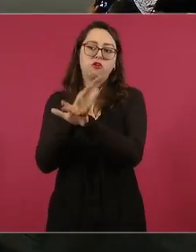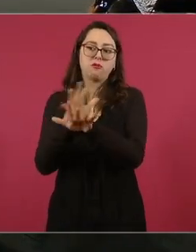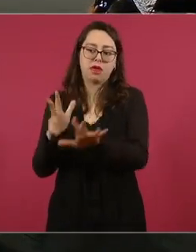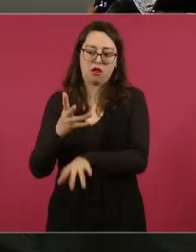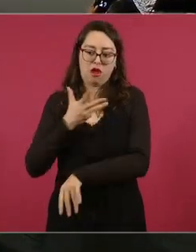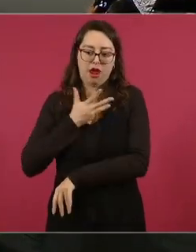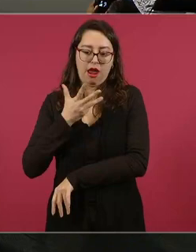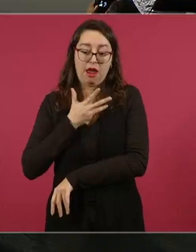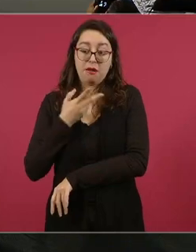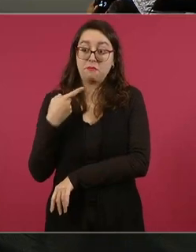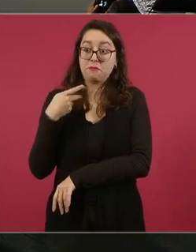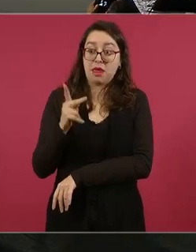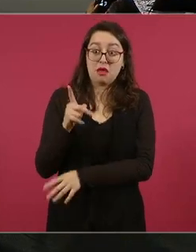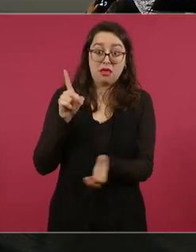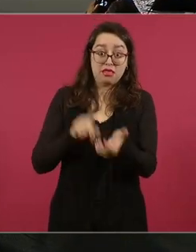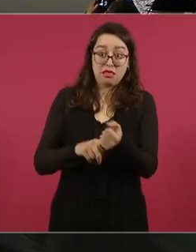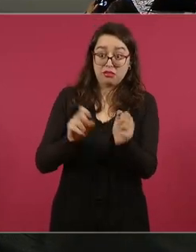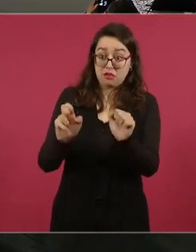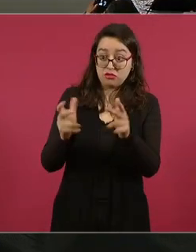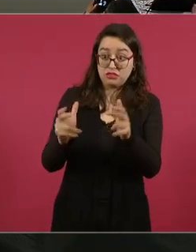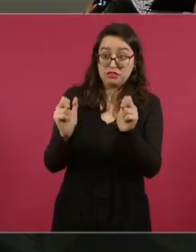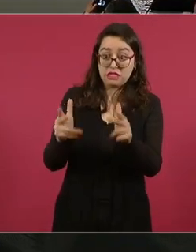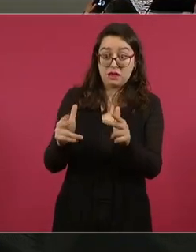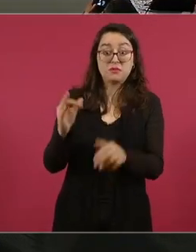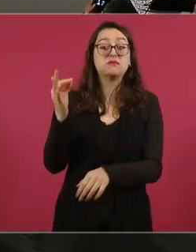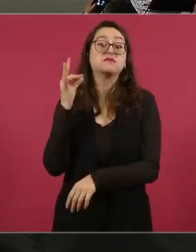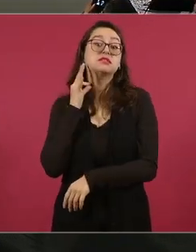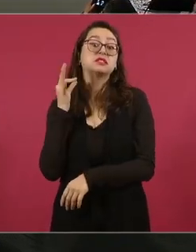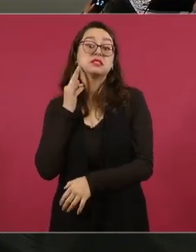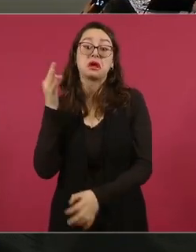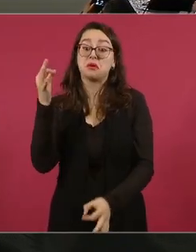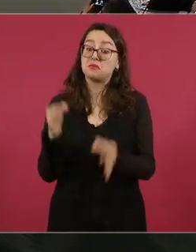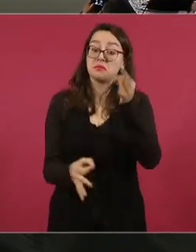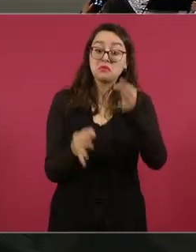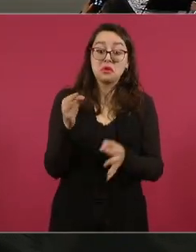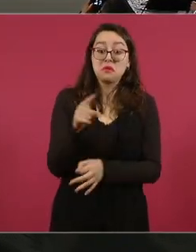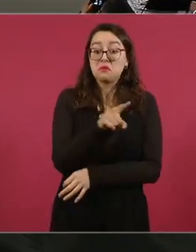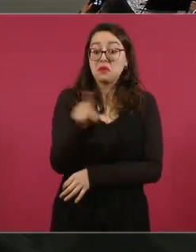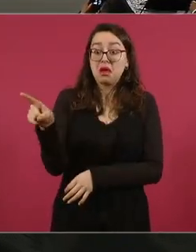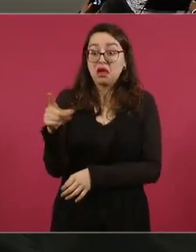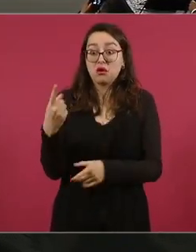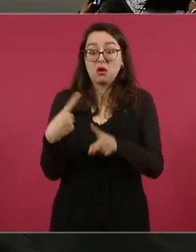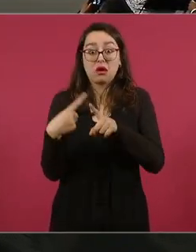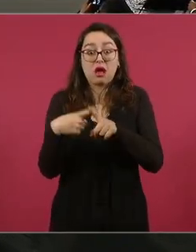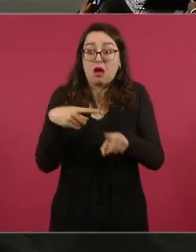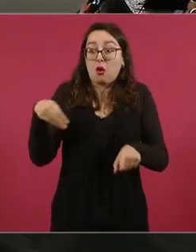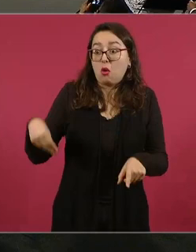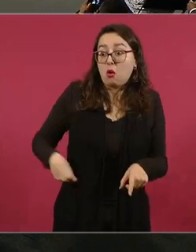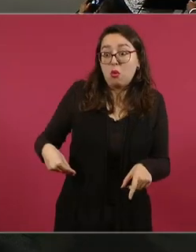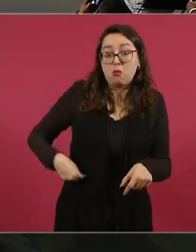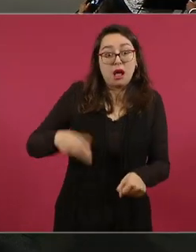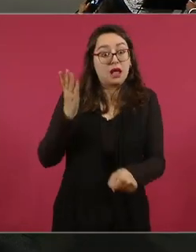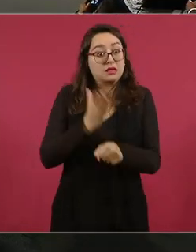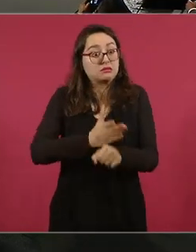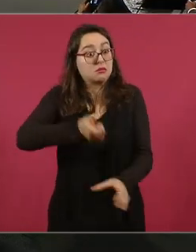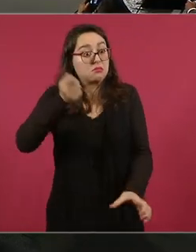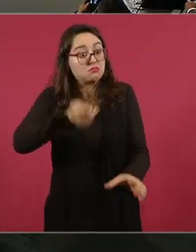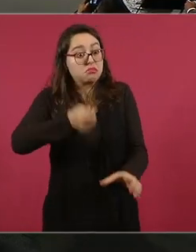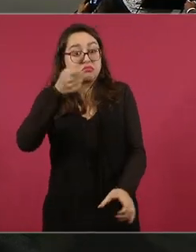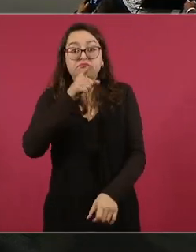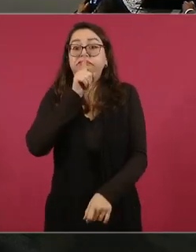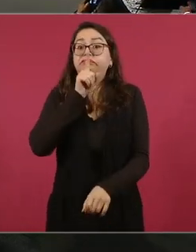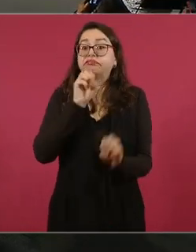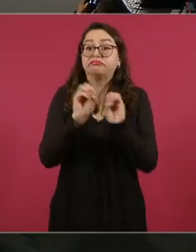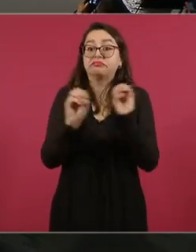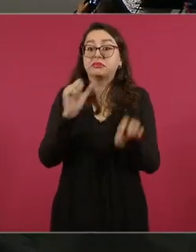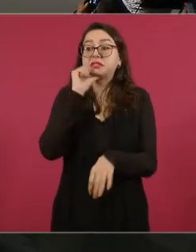Hoy la fiscalía de Chiapas, hoy los jueces en Chiapas no pueden determinar qué pasó y fincar responsabilidades para con los familiares del niño